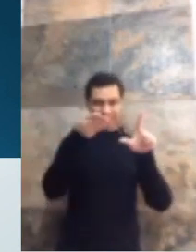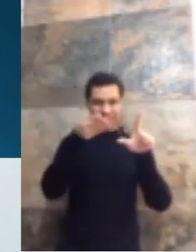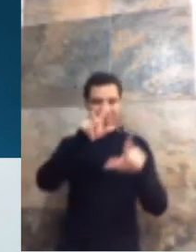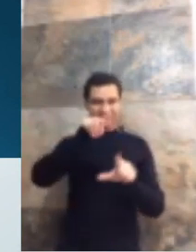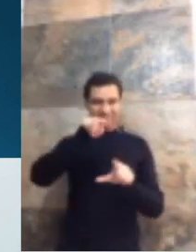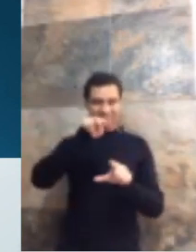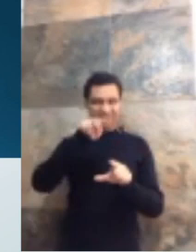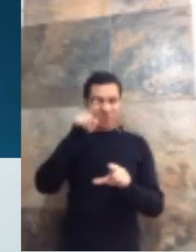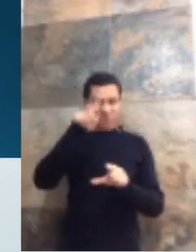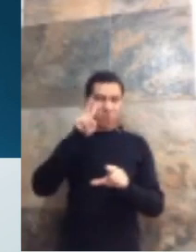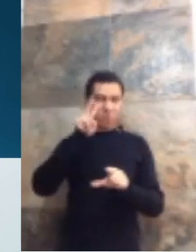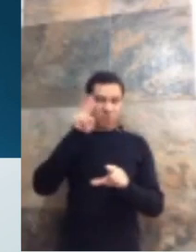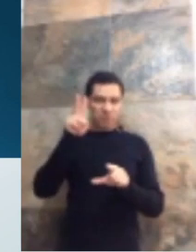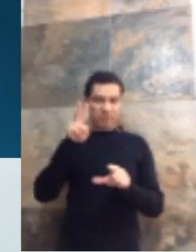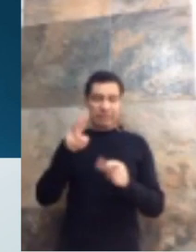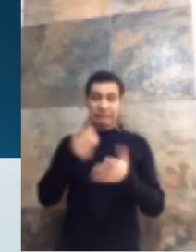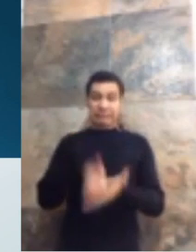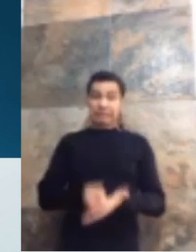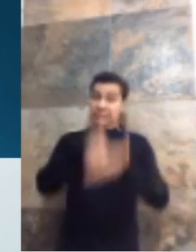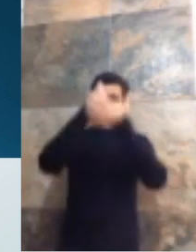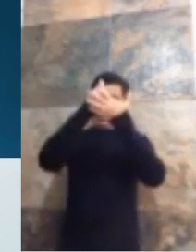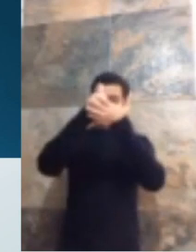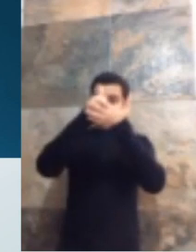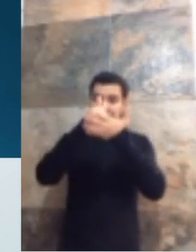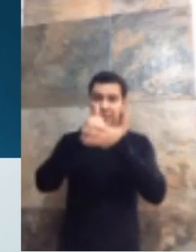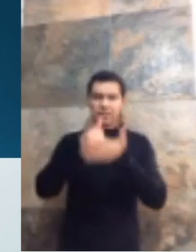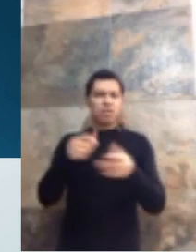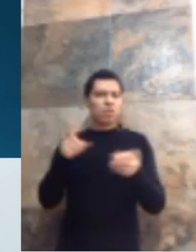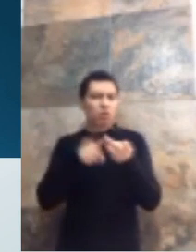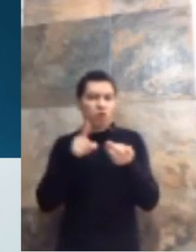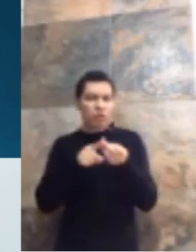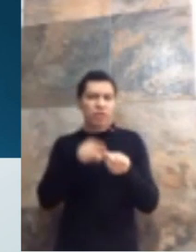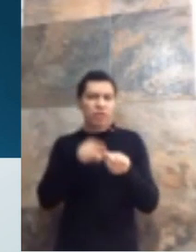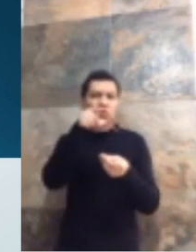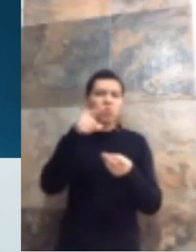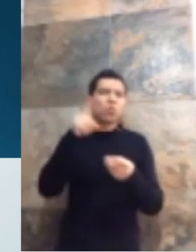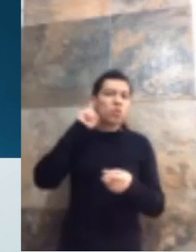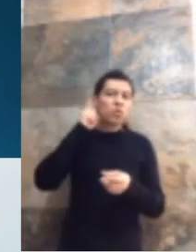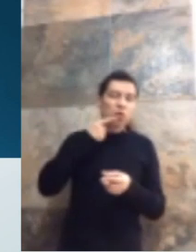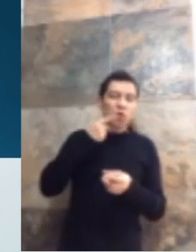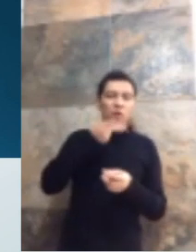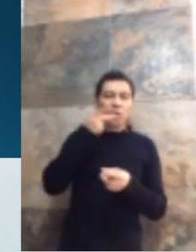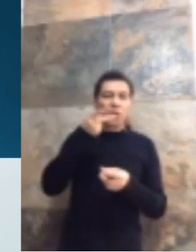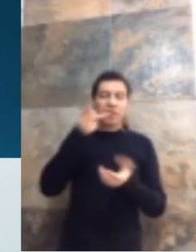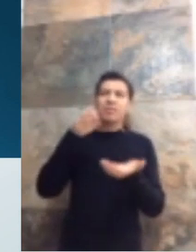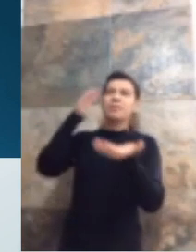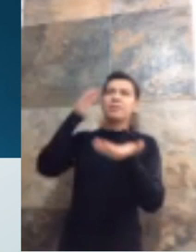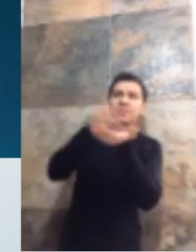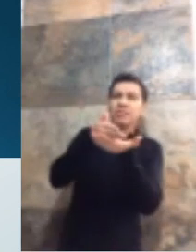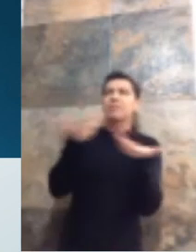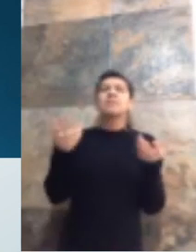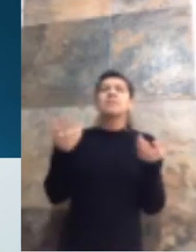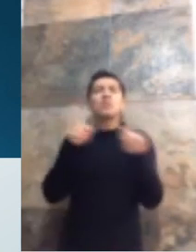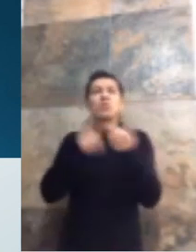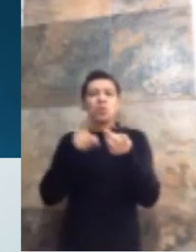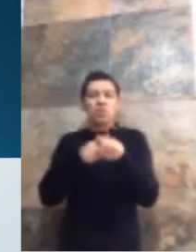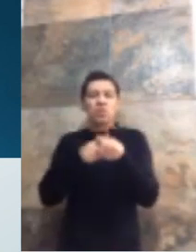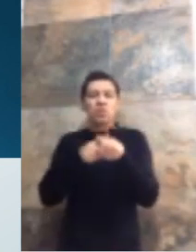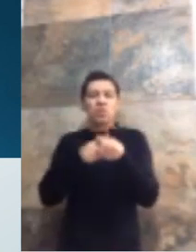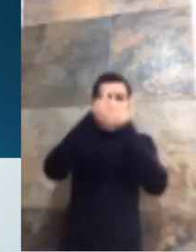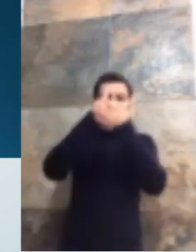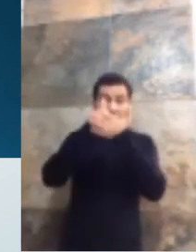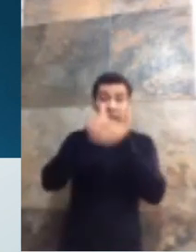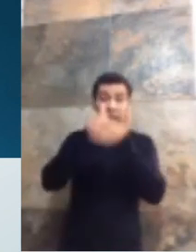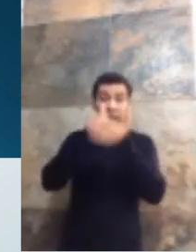las opciones de ayuda que se han distribuido en la Ciudad de México y en las zonas conurbadas de los